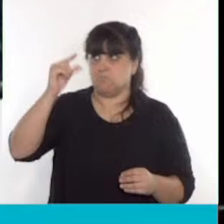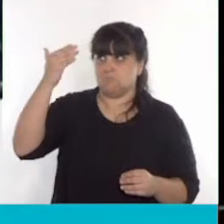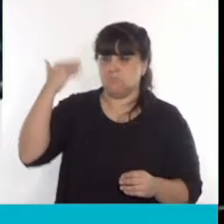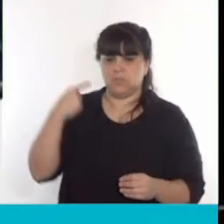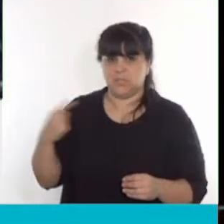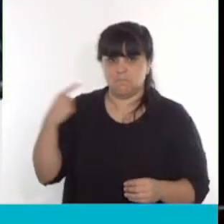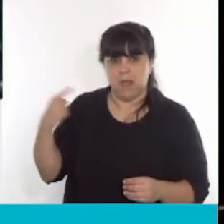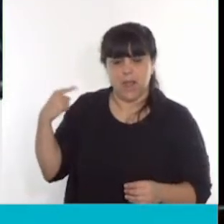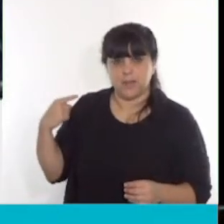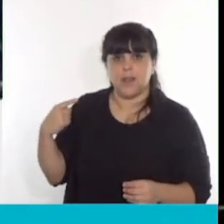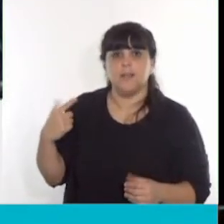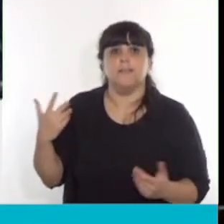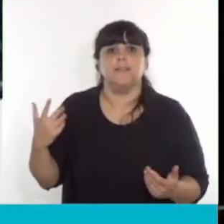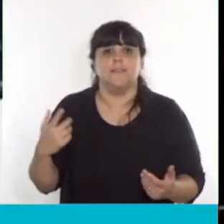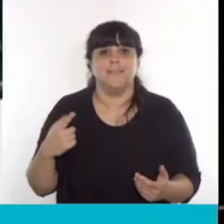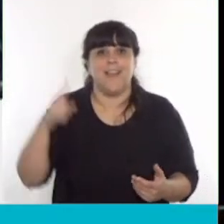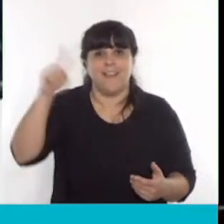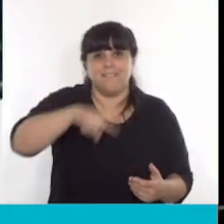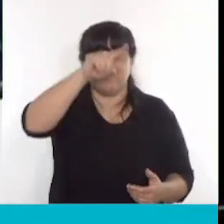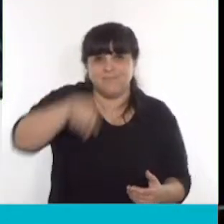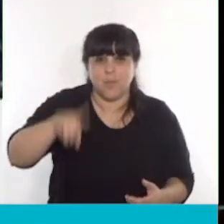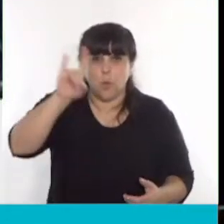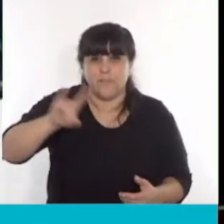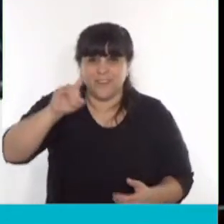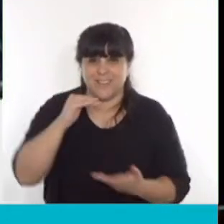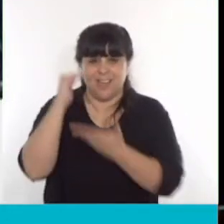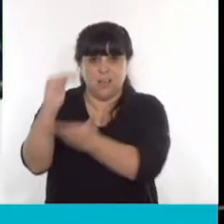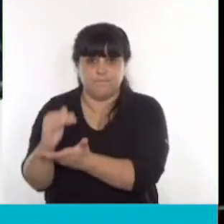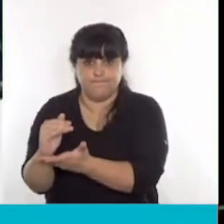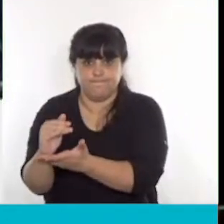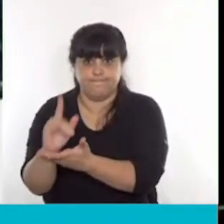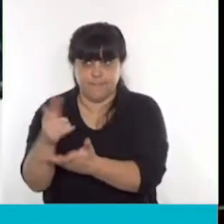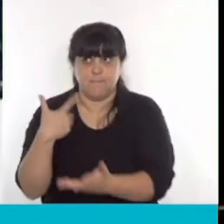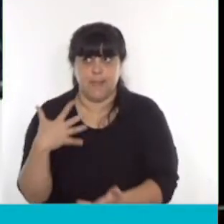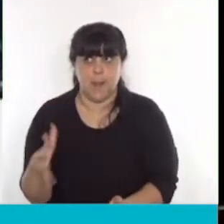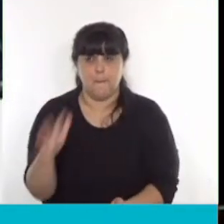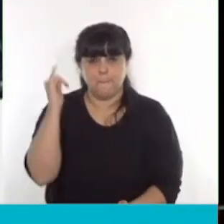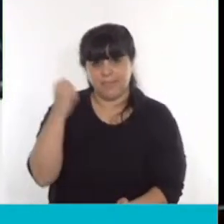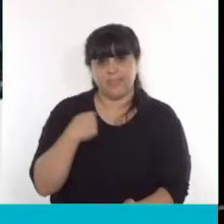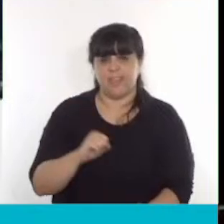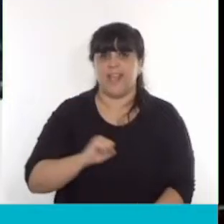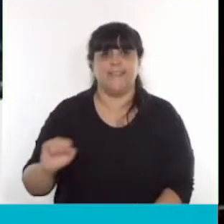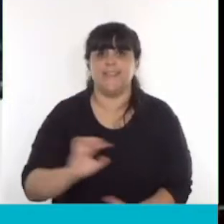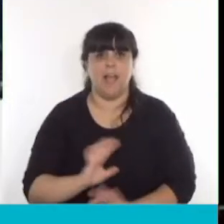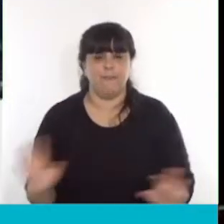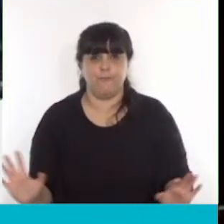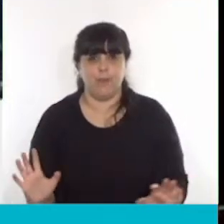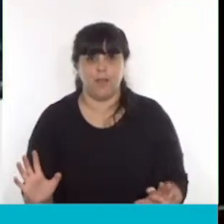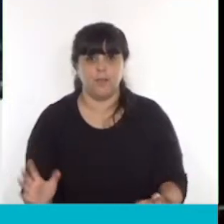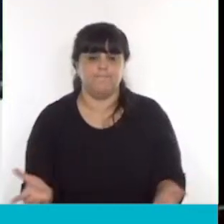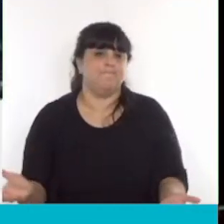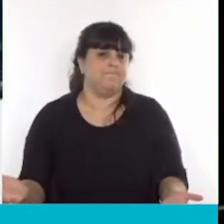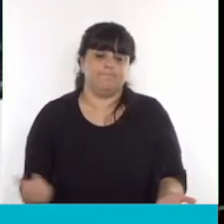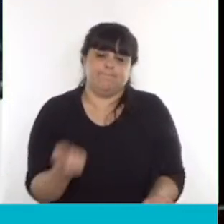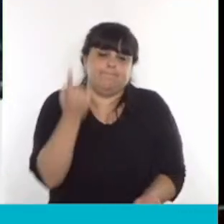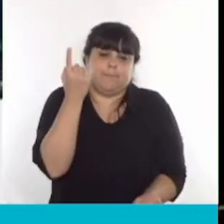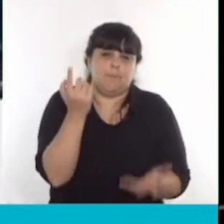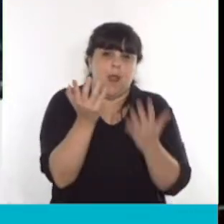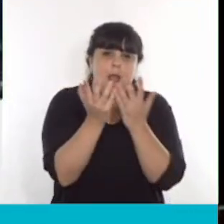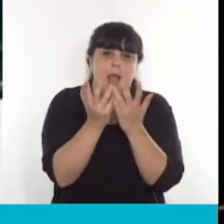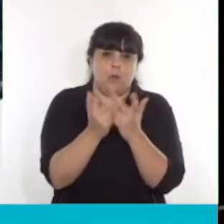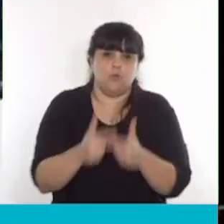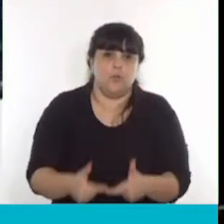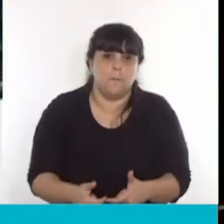veto también mostró una serie de estafas. La primera estafa, sin lugar a dudas, es la del propio